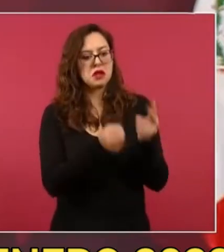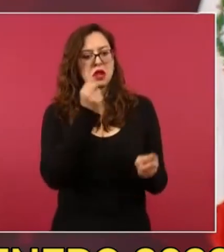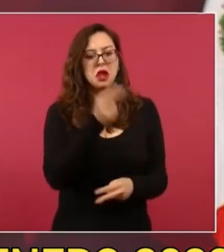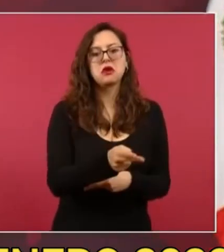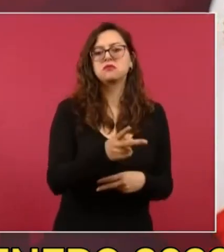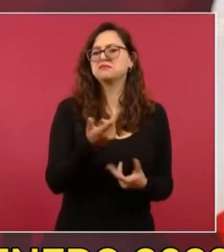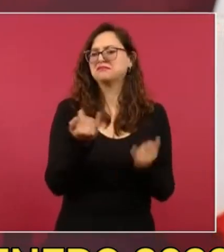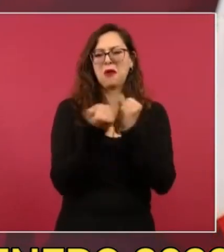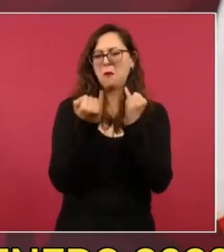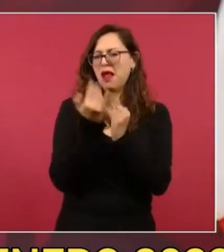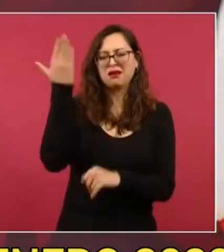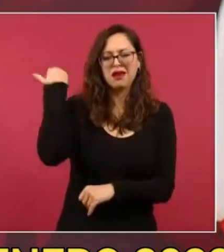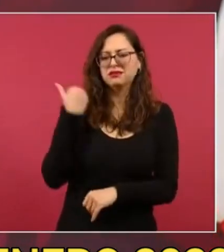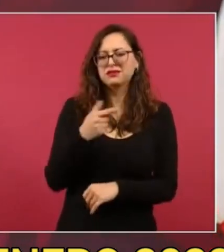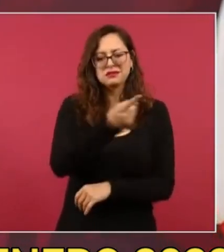nosotros